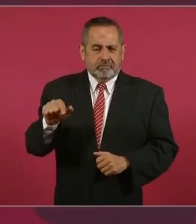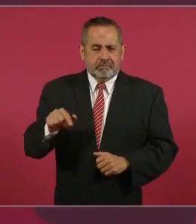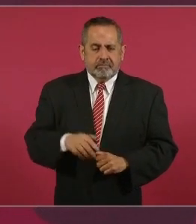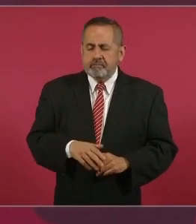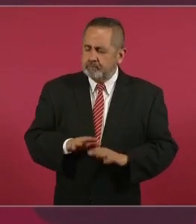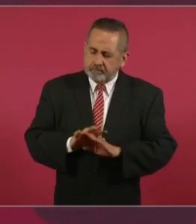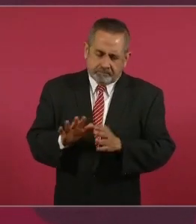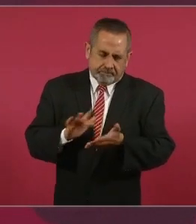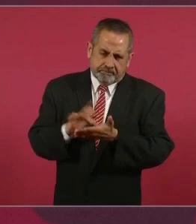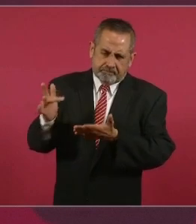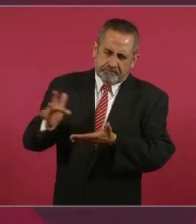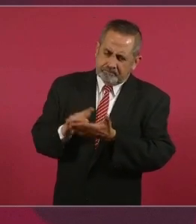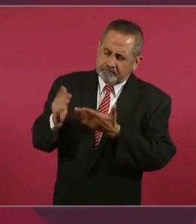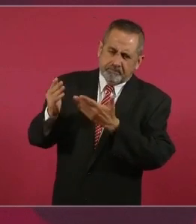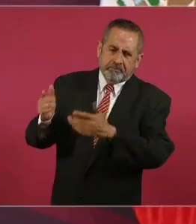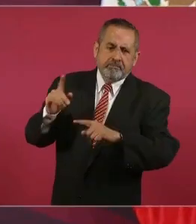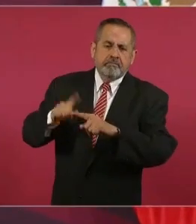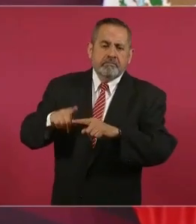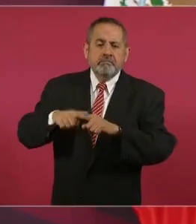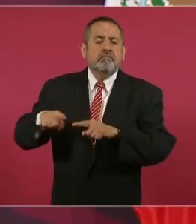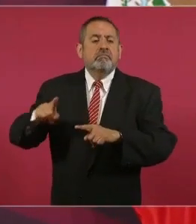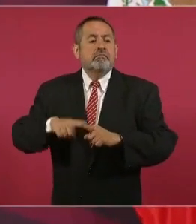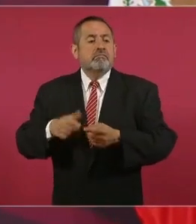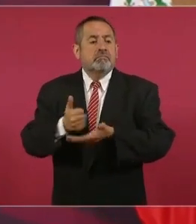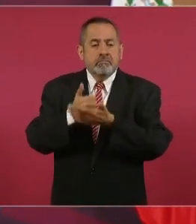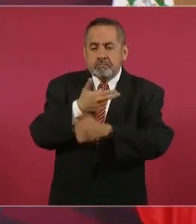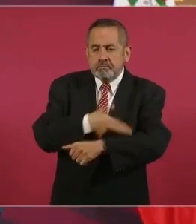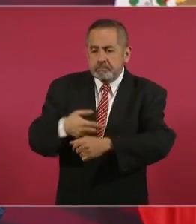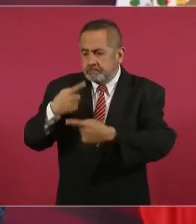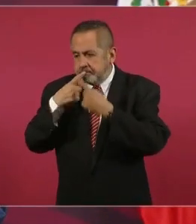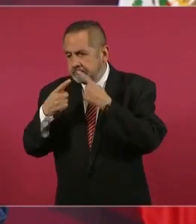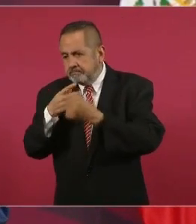Agradecemos mucho a quienes participaron